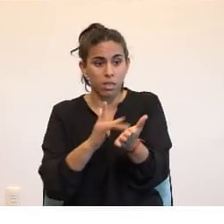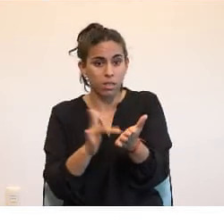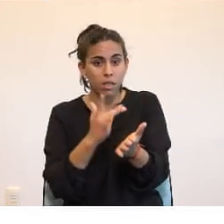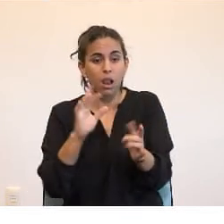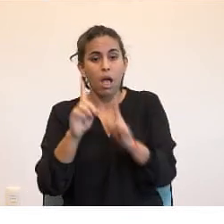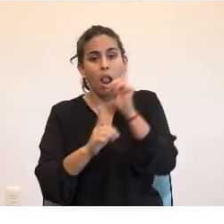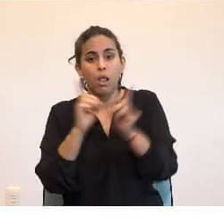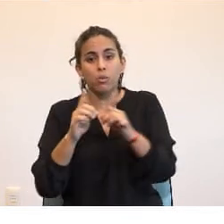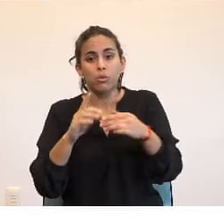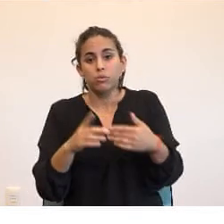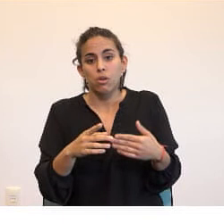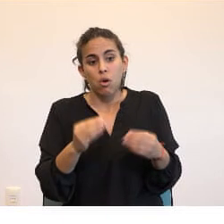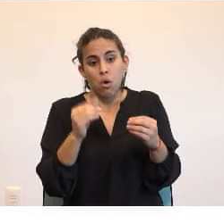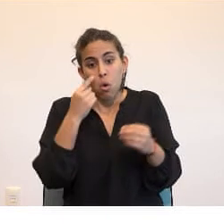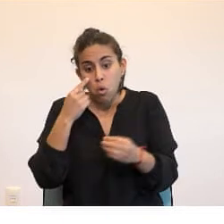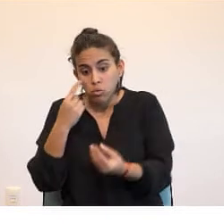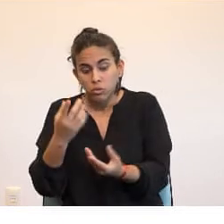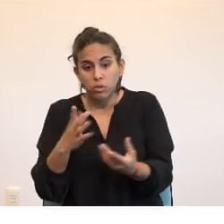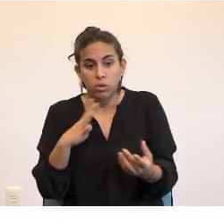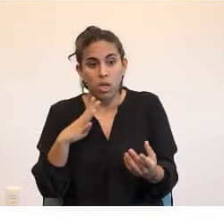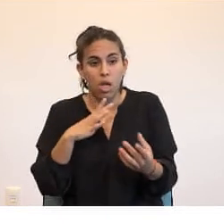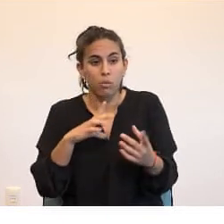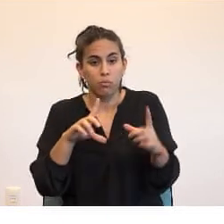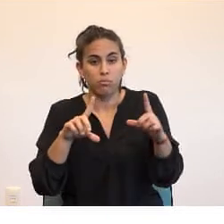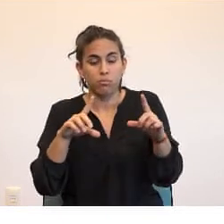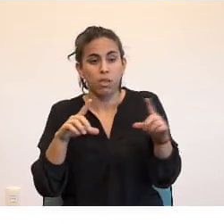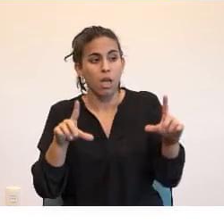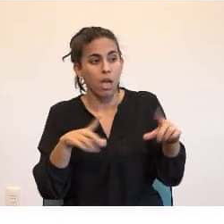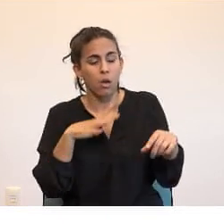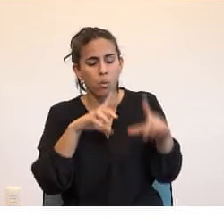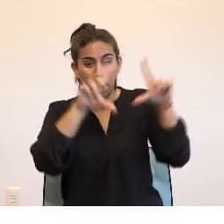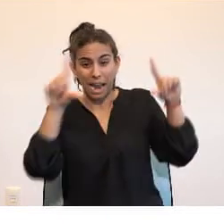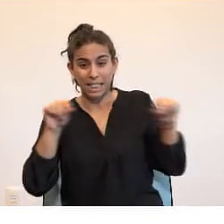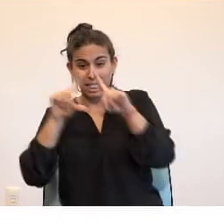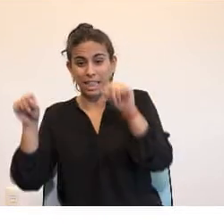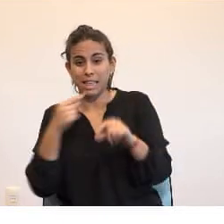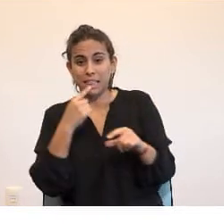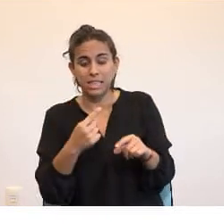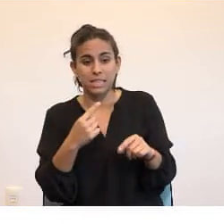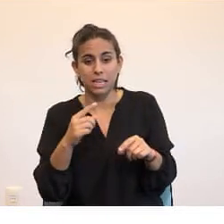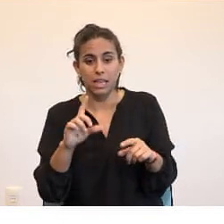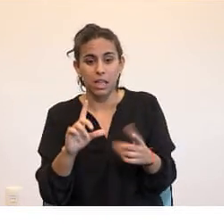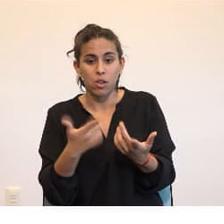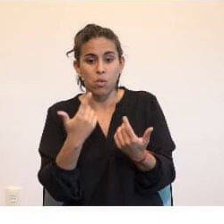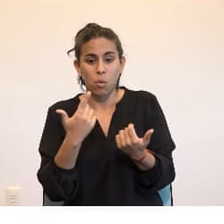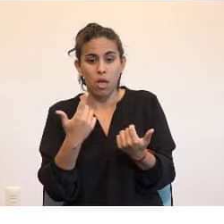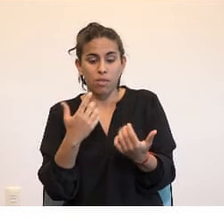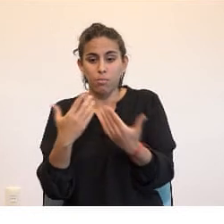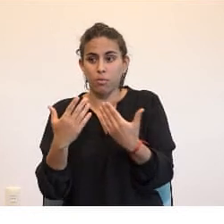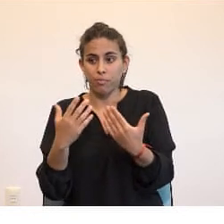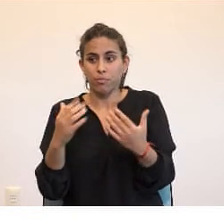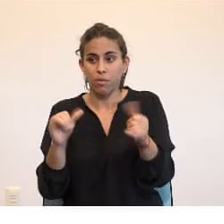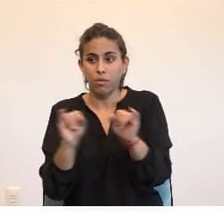local musical aquí en Sant Cugat que han decidido poner un cartel que dice no tenemos wifi, hablen entre ustedes. Se nos